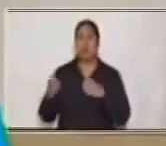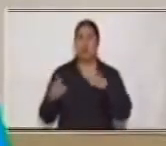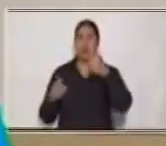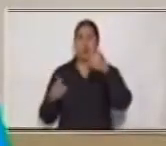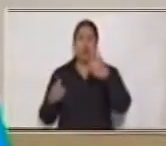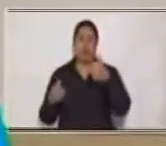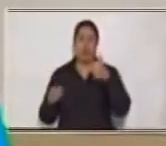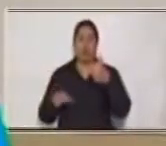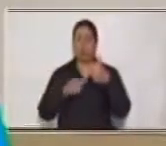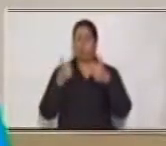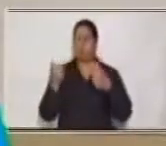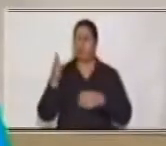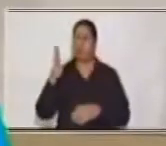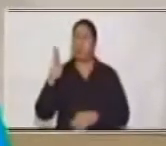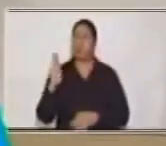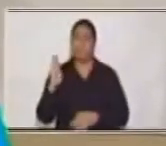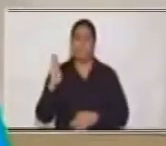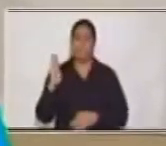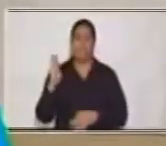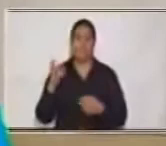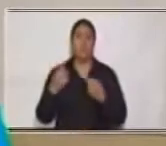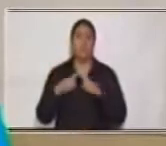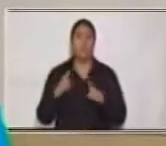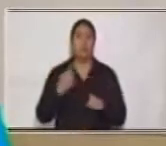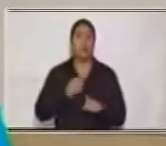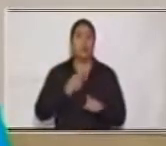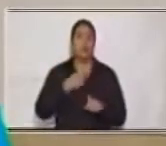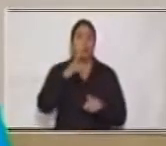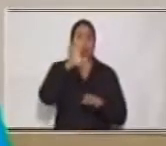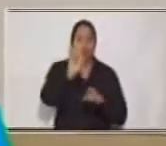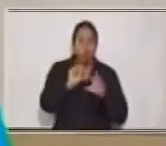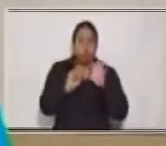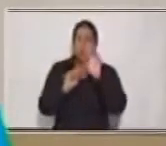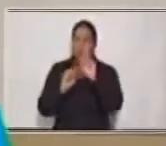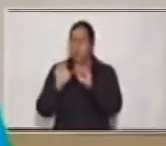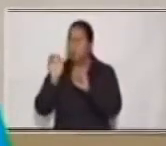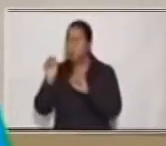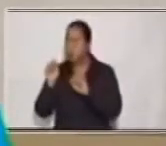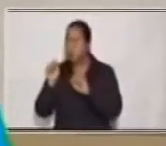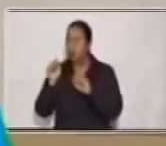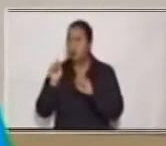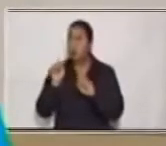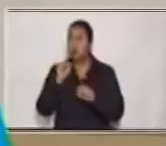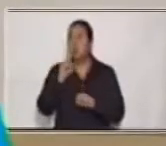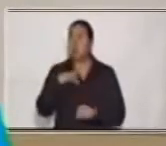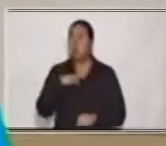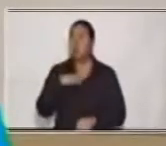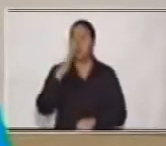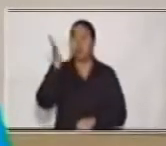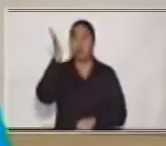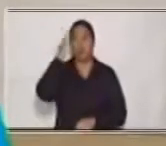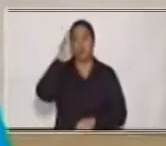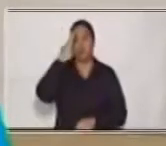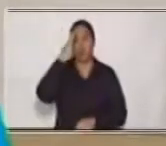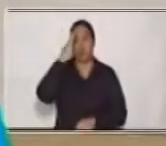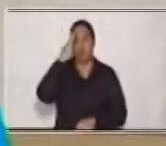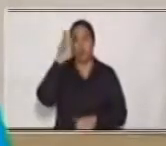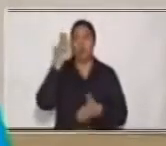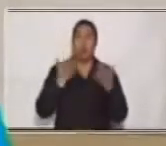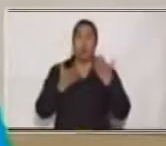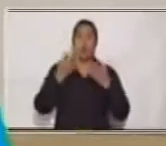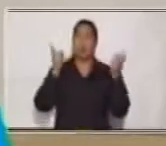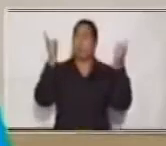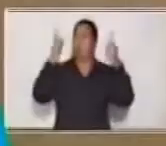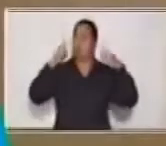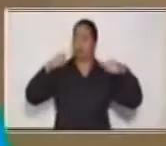el valor B. Solo tenemos que identificarlos, pero tenemos que saber si la hipérbola está tendida sobre el eje